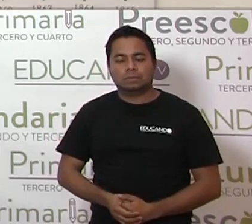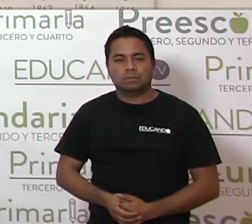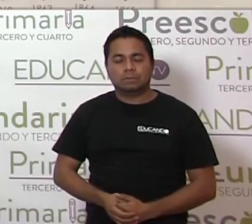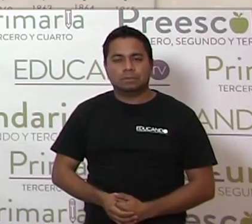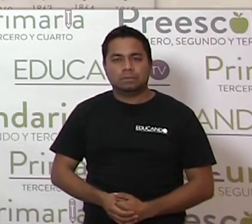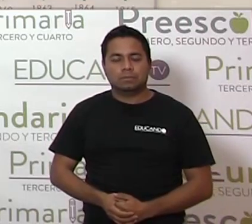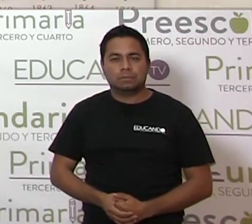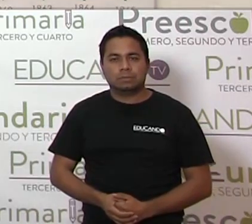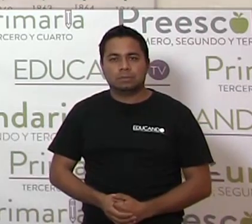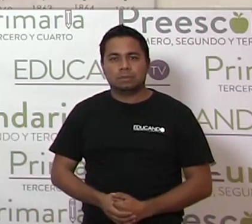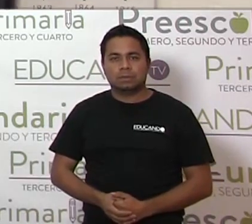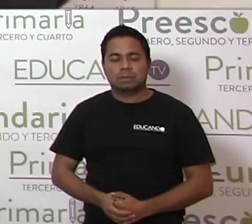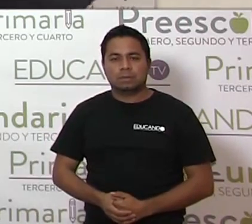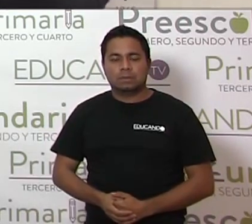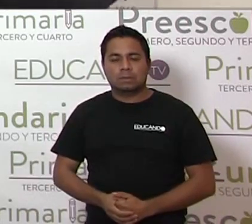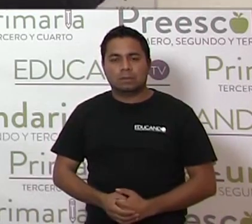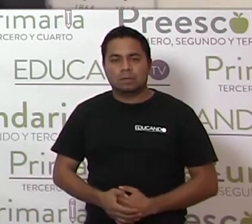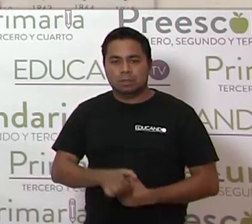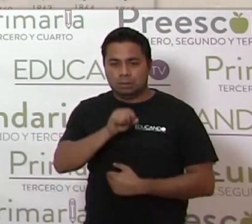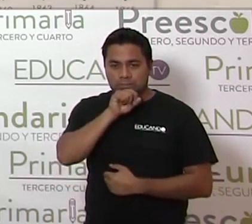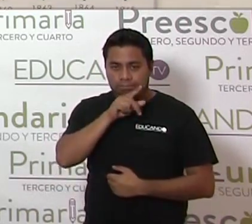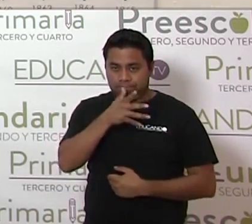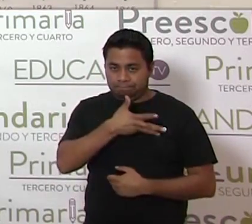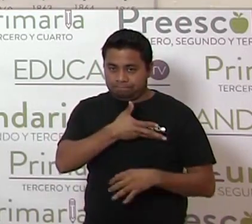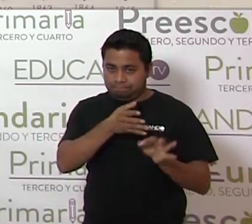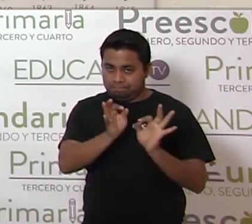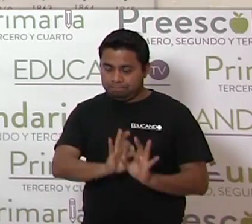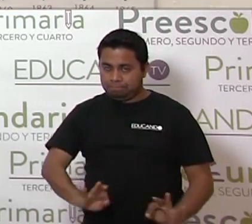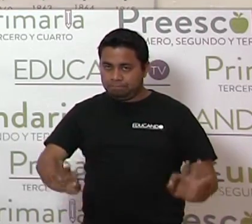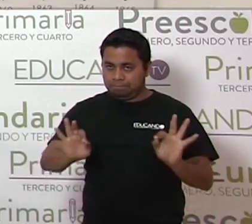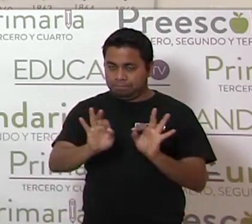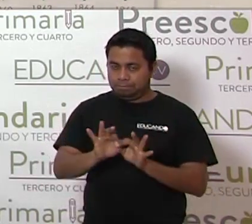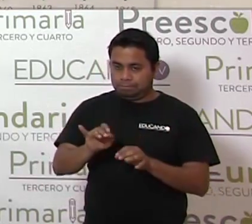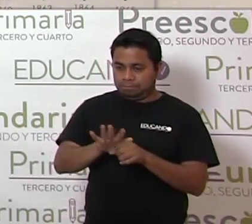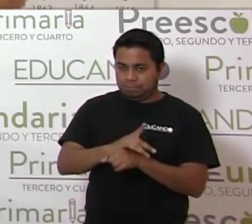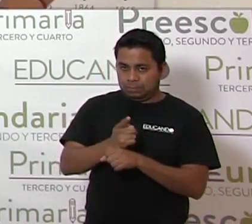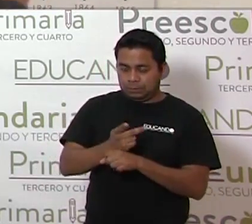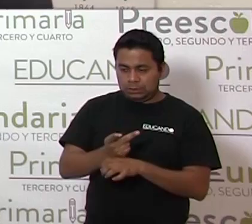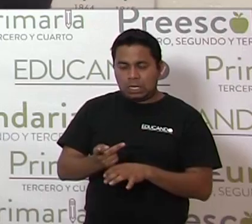Es importante esta parte porque los hechos